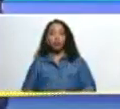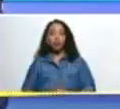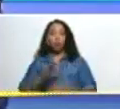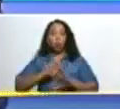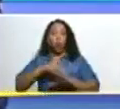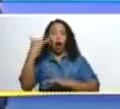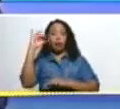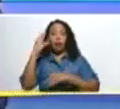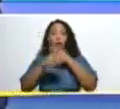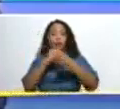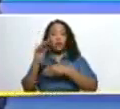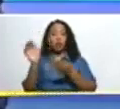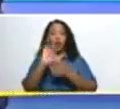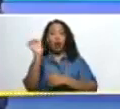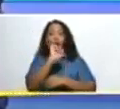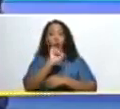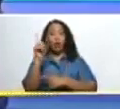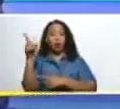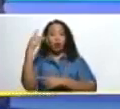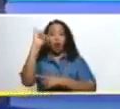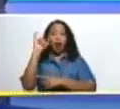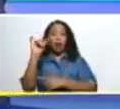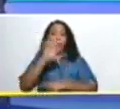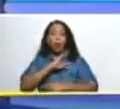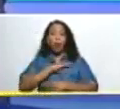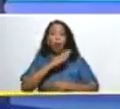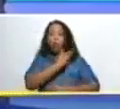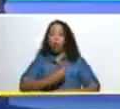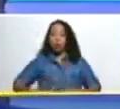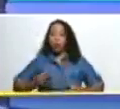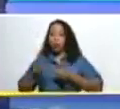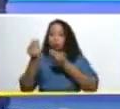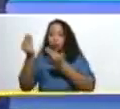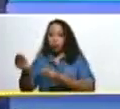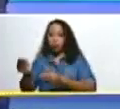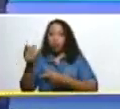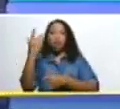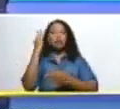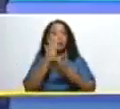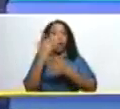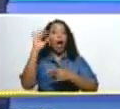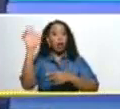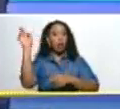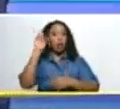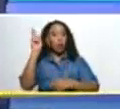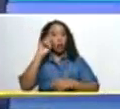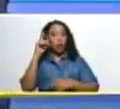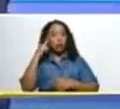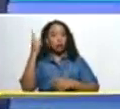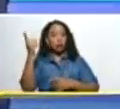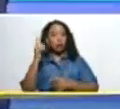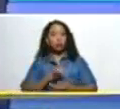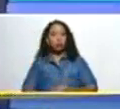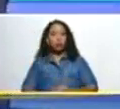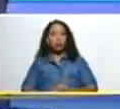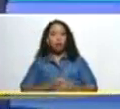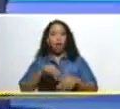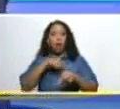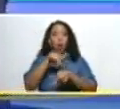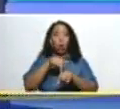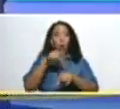que vehículos recuperados del crimen se le regresa a su dueño. Ahí siempre ustedes hay ruido, saben que hay ruido. Que tardó, que el otro,